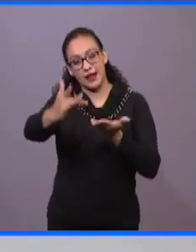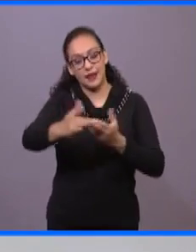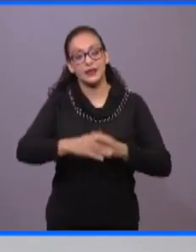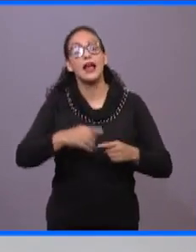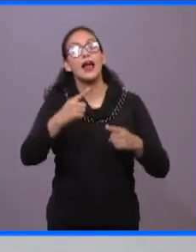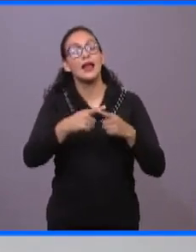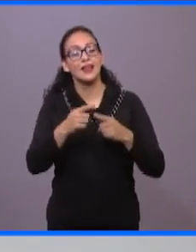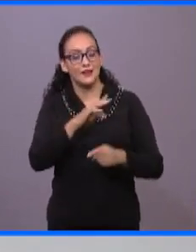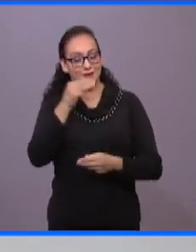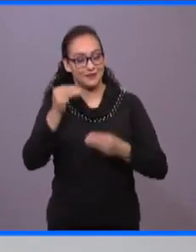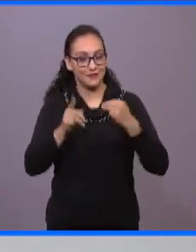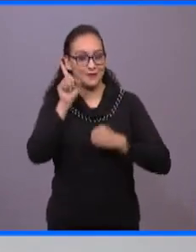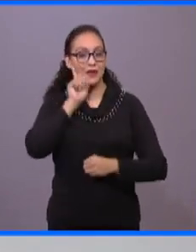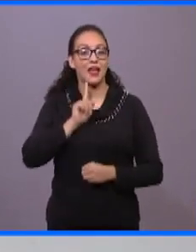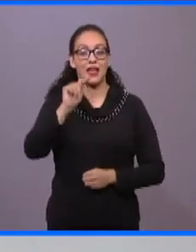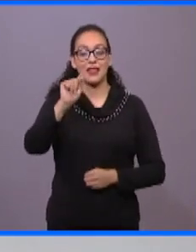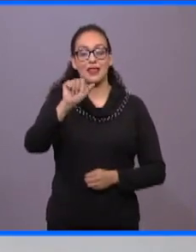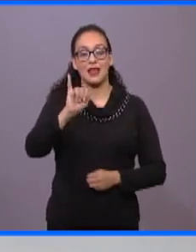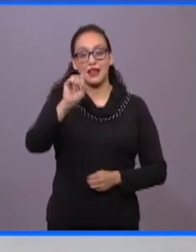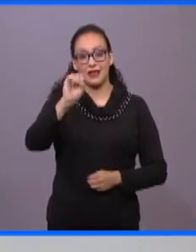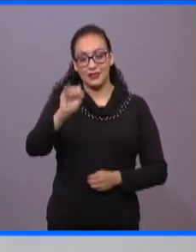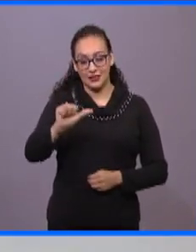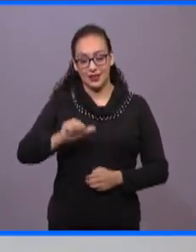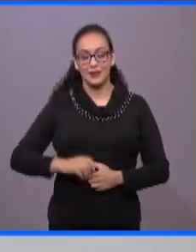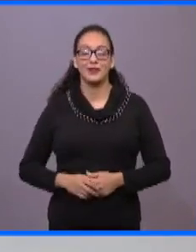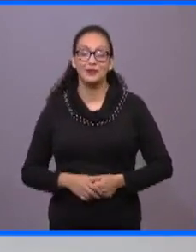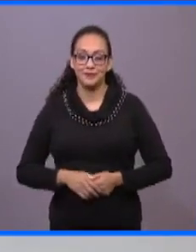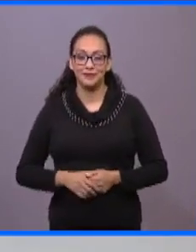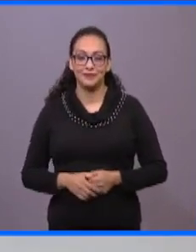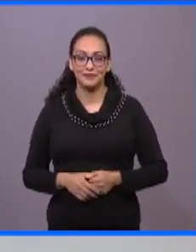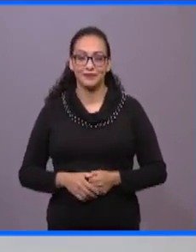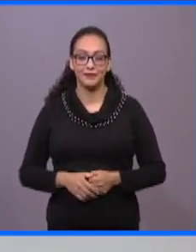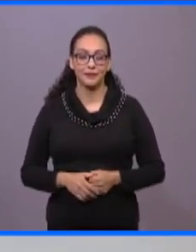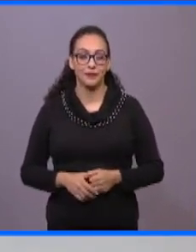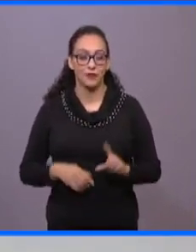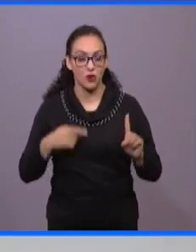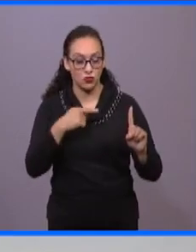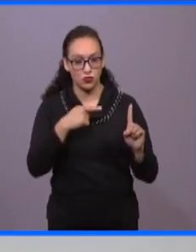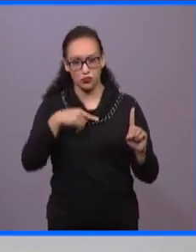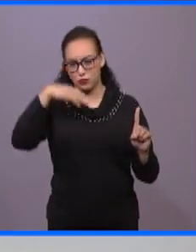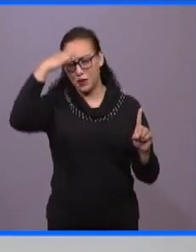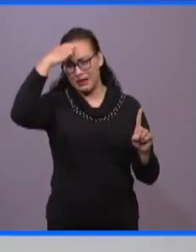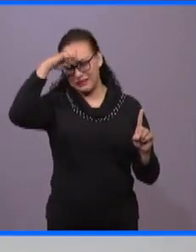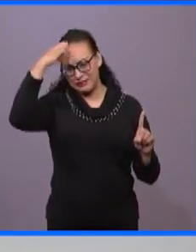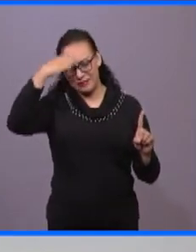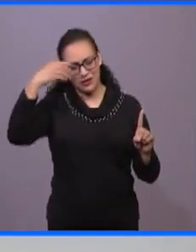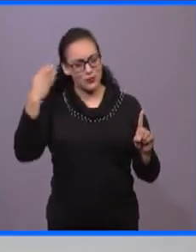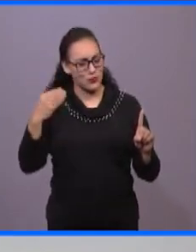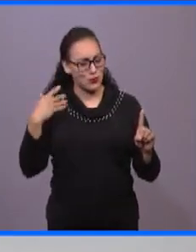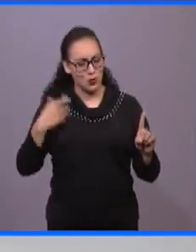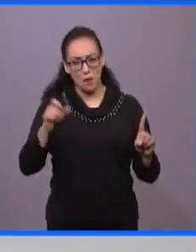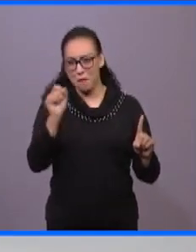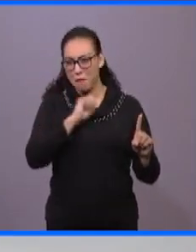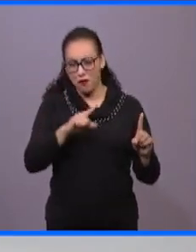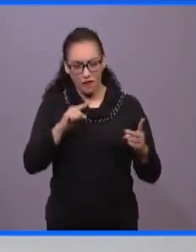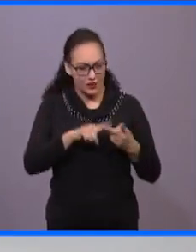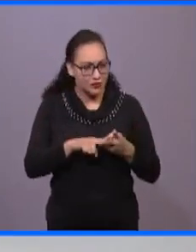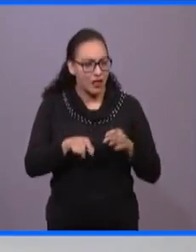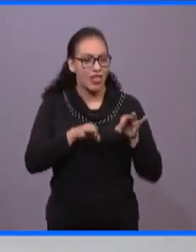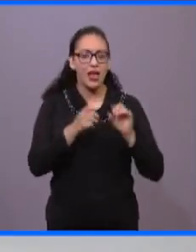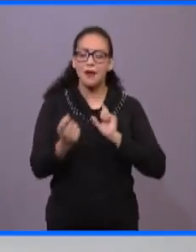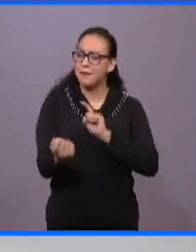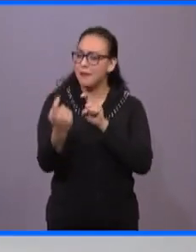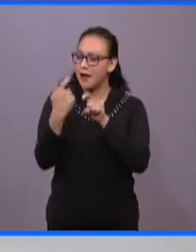a la magistrada Taisia Cruz. Con sus conocimientos, su empatía y